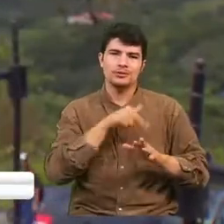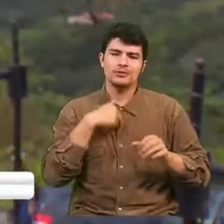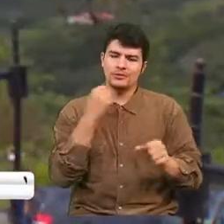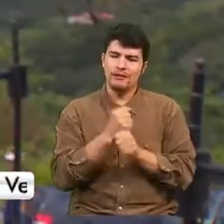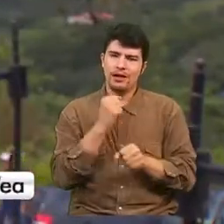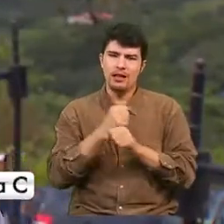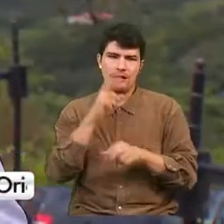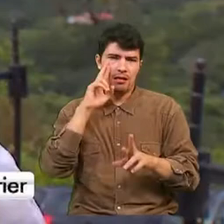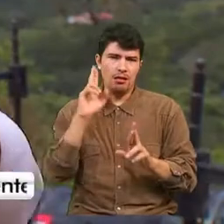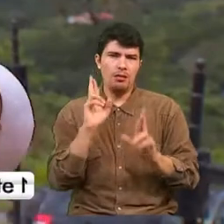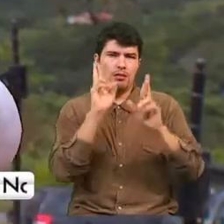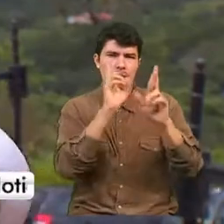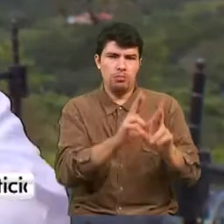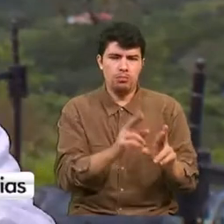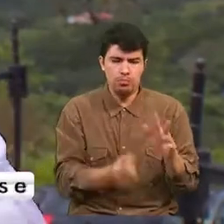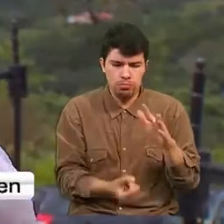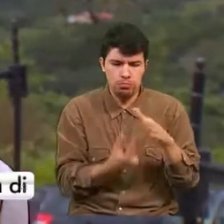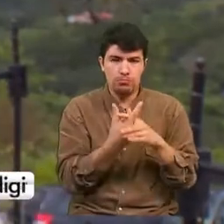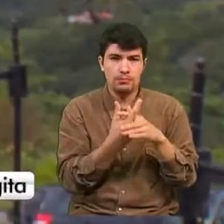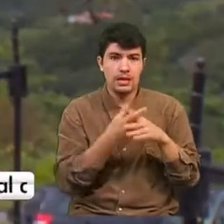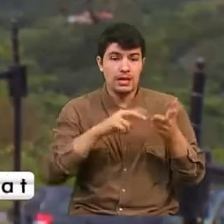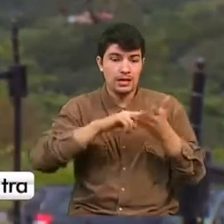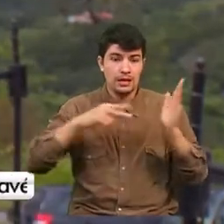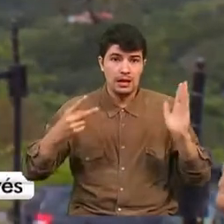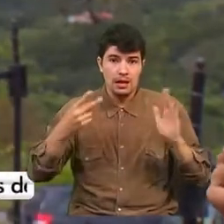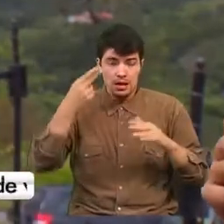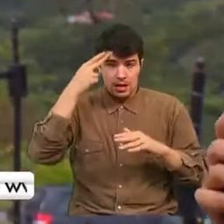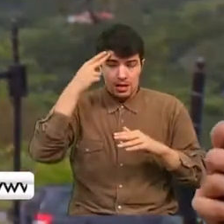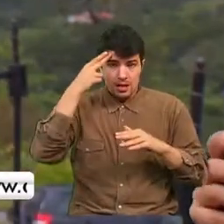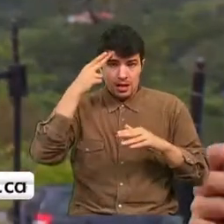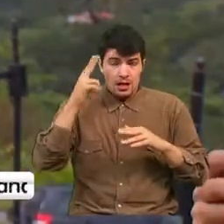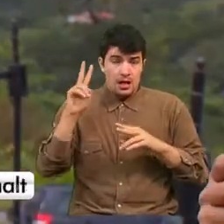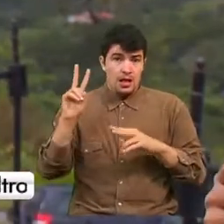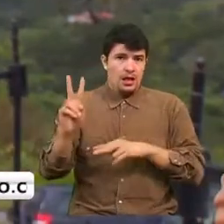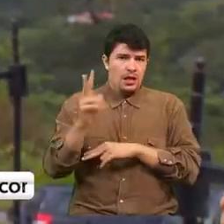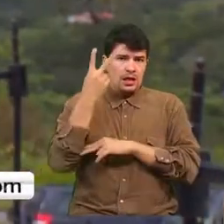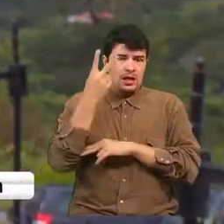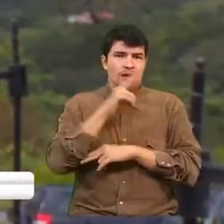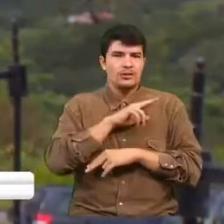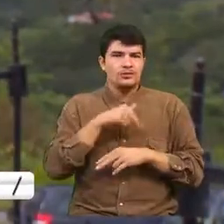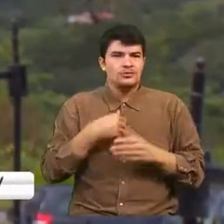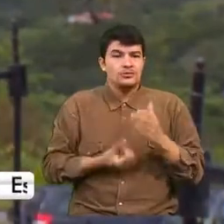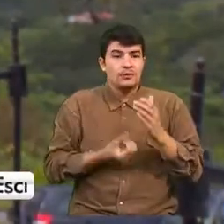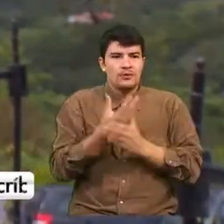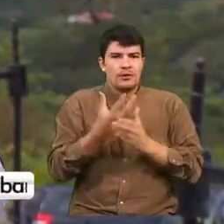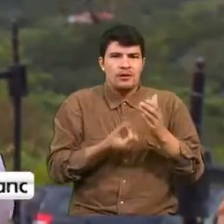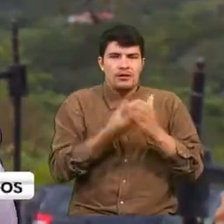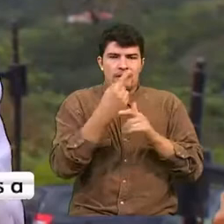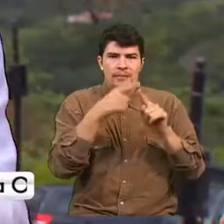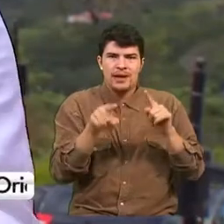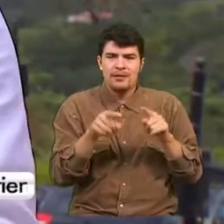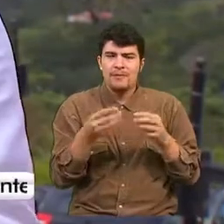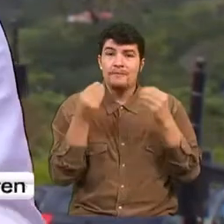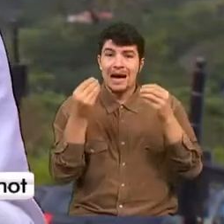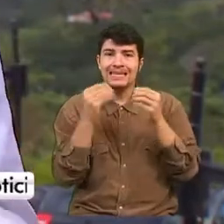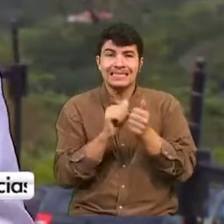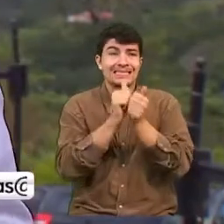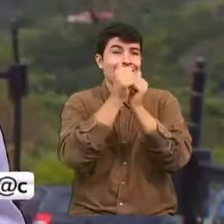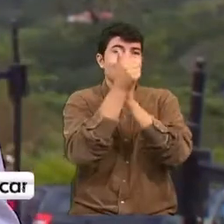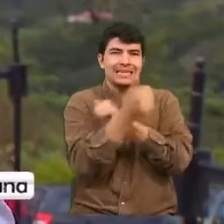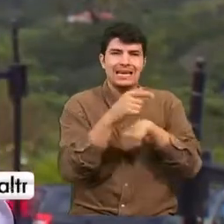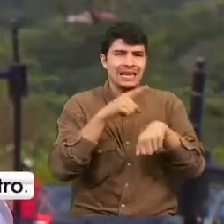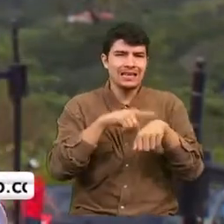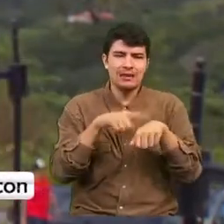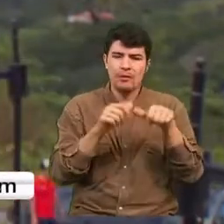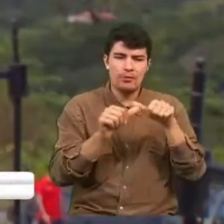nuestros orígenes. La tecnología y la innovación nos va llevando cada vez más al modernismo, pero lo que nos va a hacer trascender en el